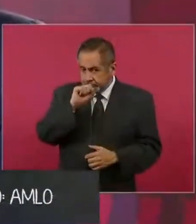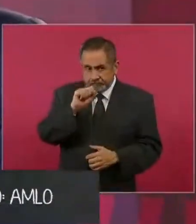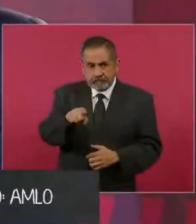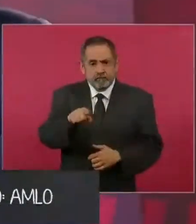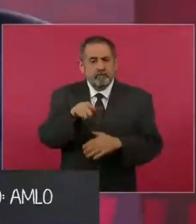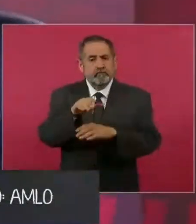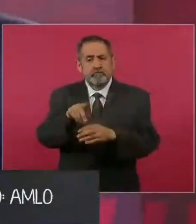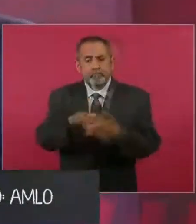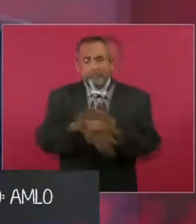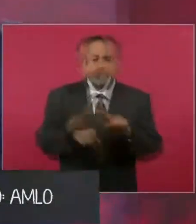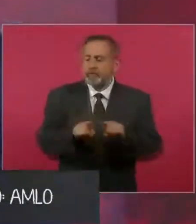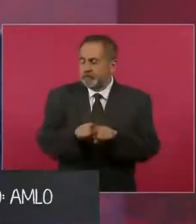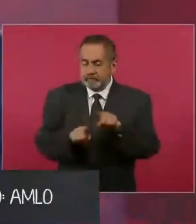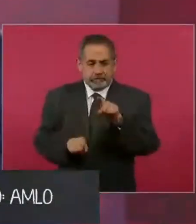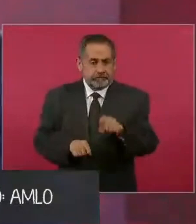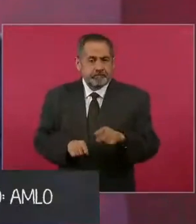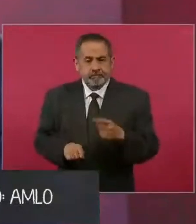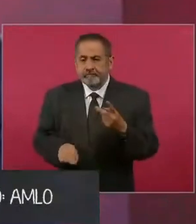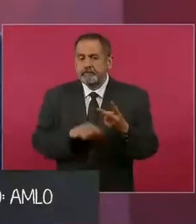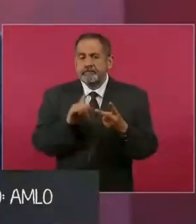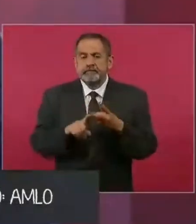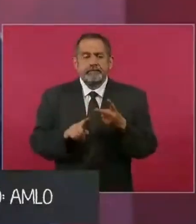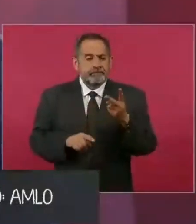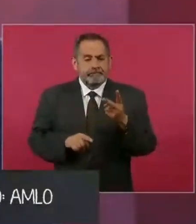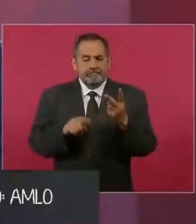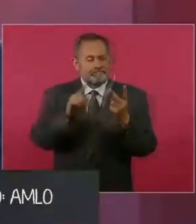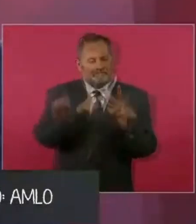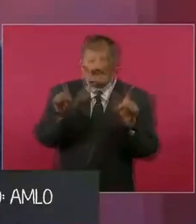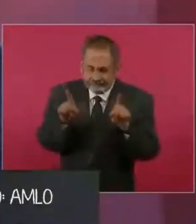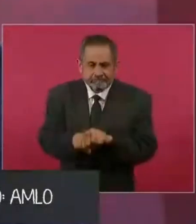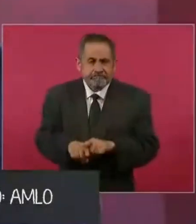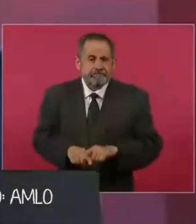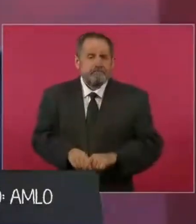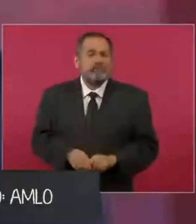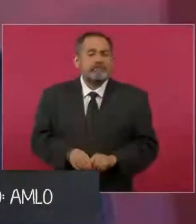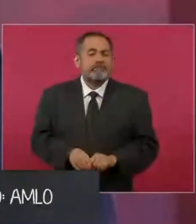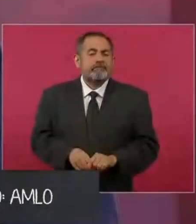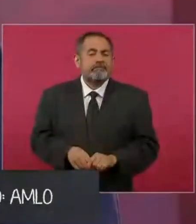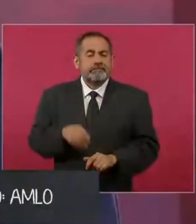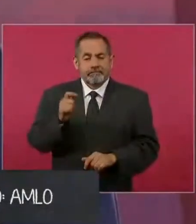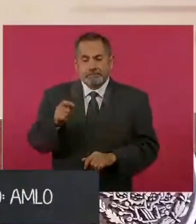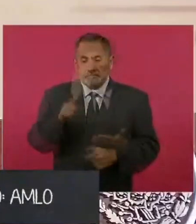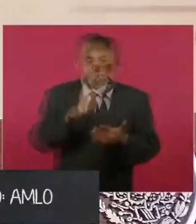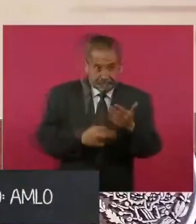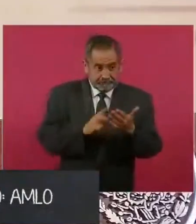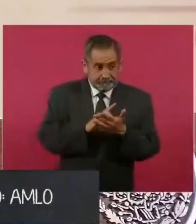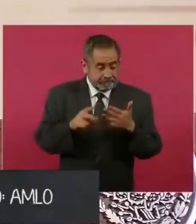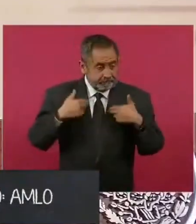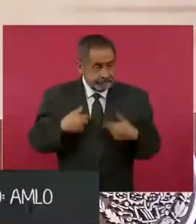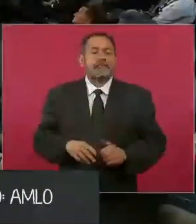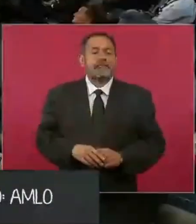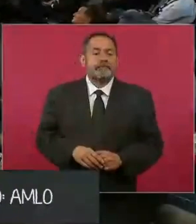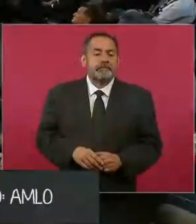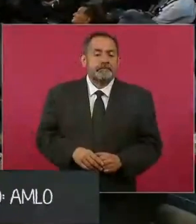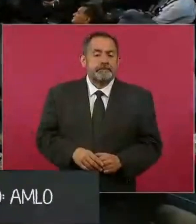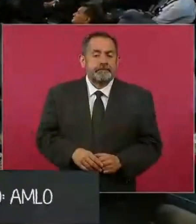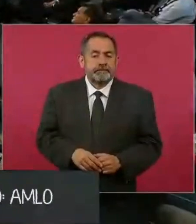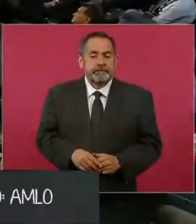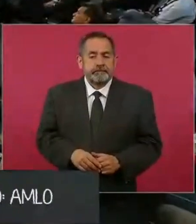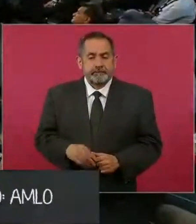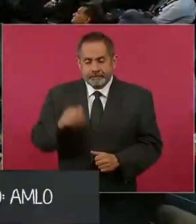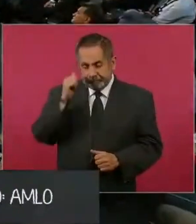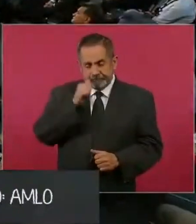en el caso de Ayotzinapa y lo mismo en todos los en donde haya violación a derechos siempre